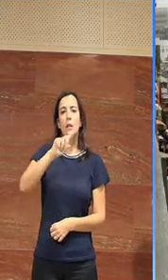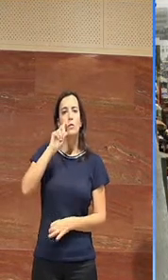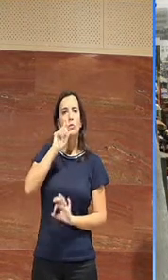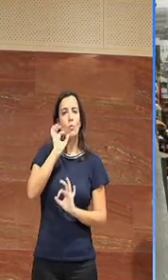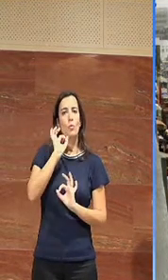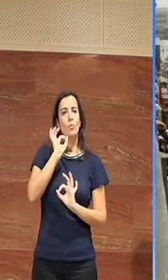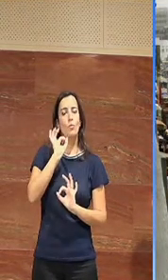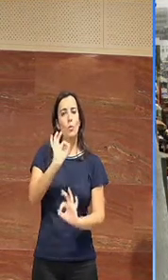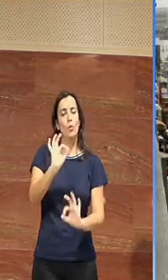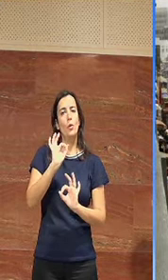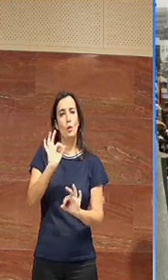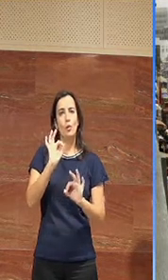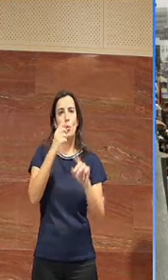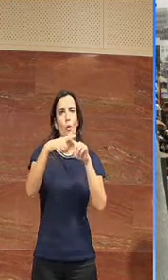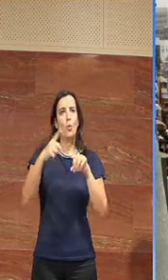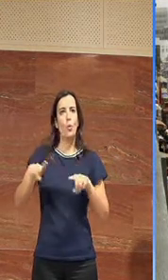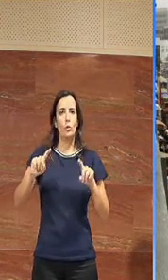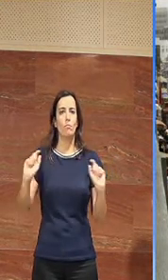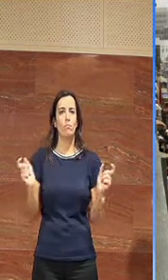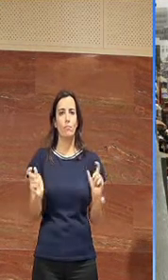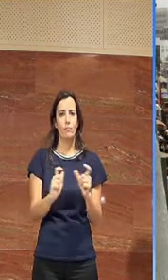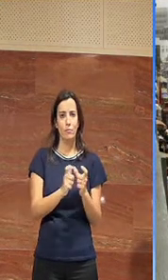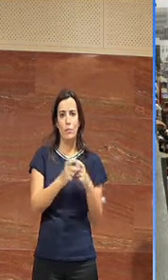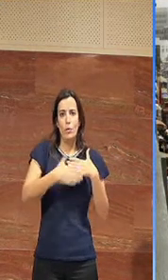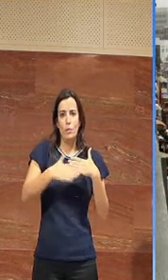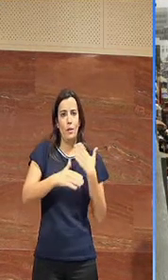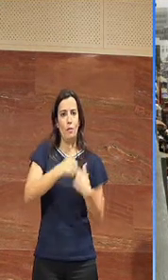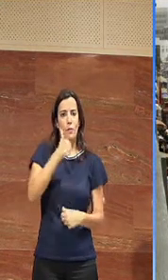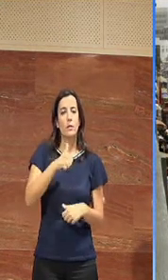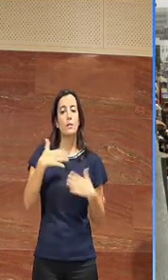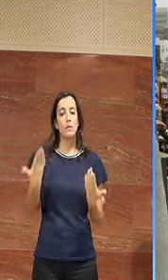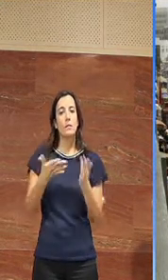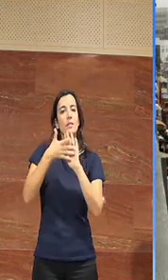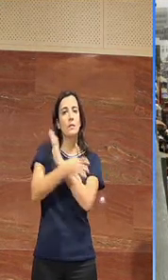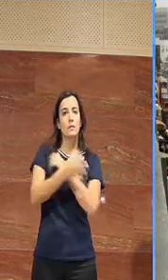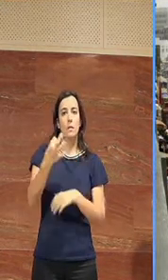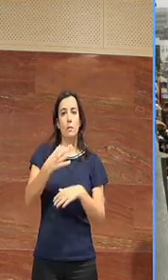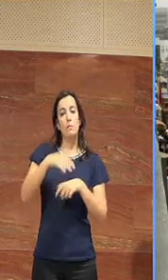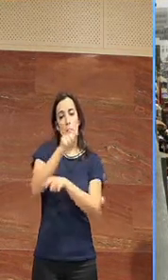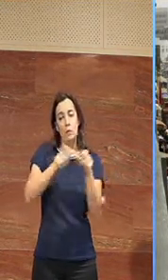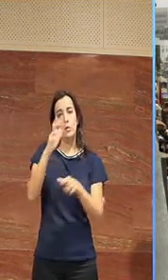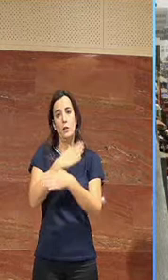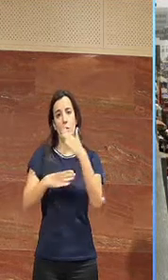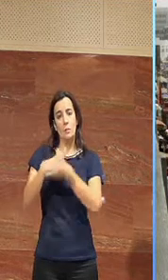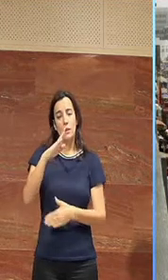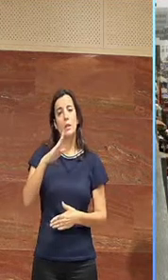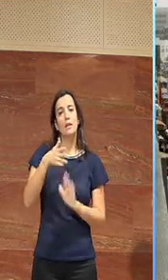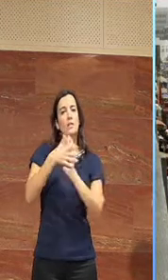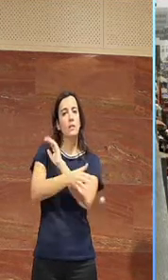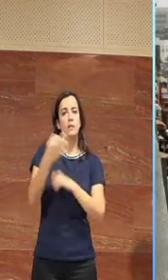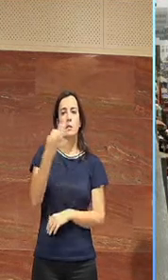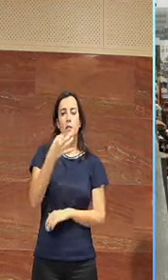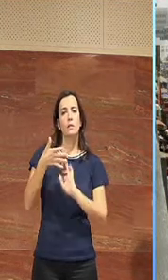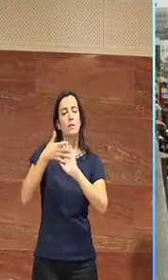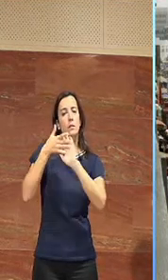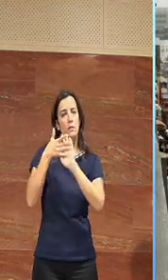mayores privaciones. Pero todo esto supone para las personas con discapacidad un